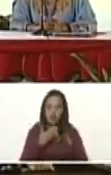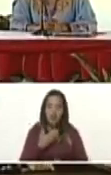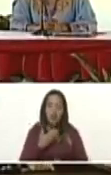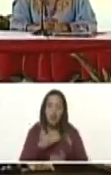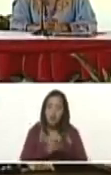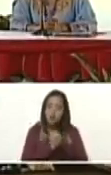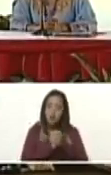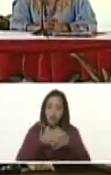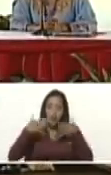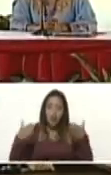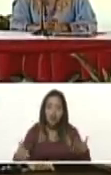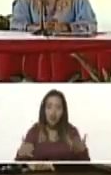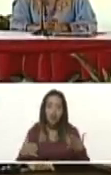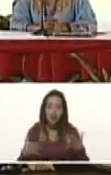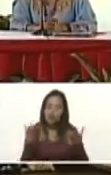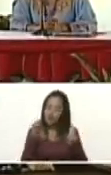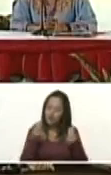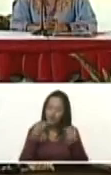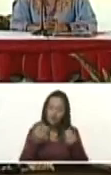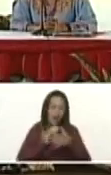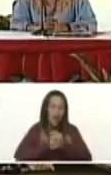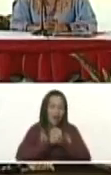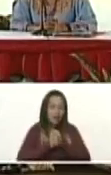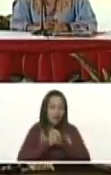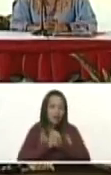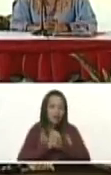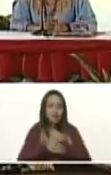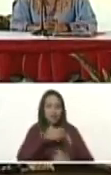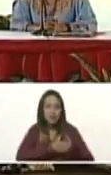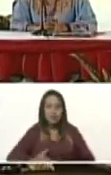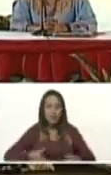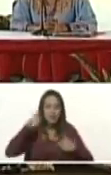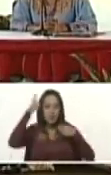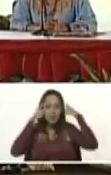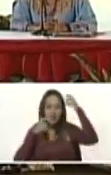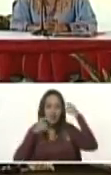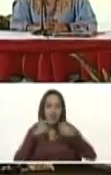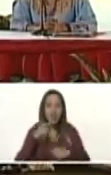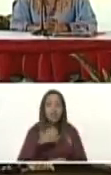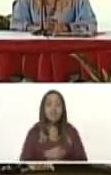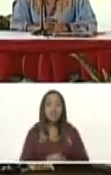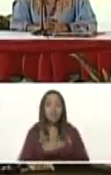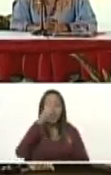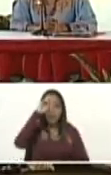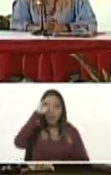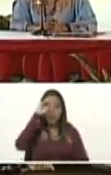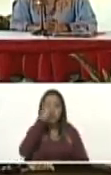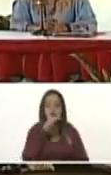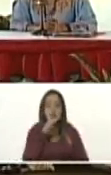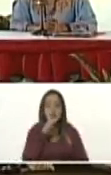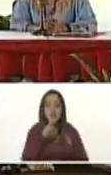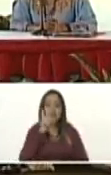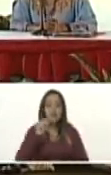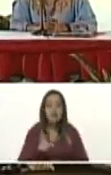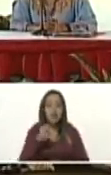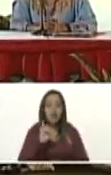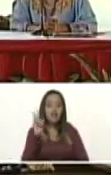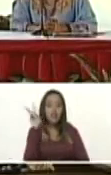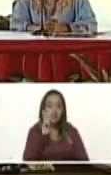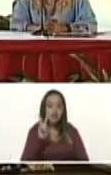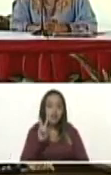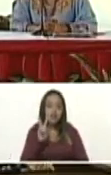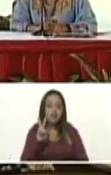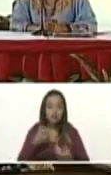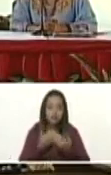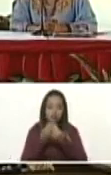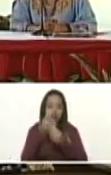muy, pero muy amigo de nuestro comandante Chávez, de República Dominicana, también está pasando por Venezuela, rumbo a su país,